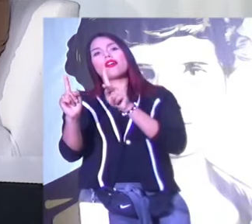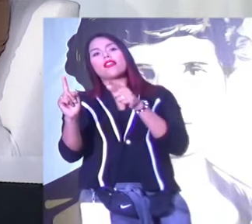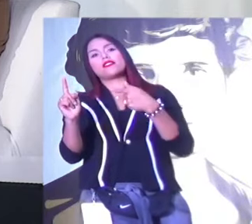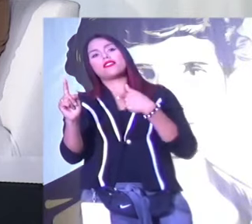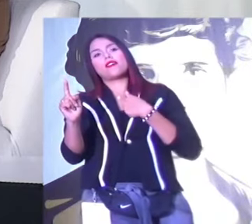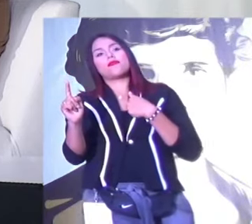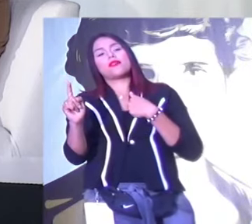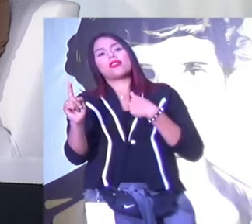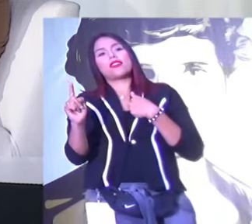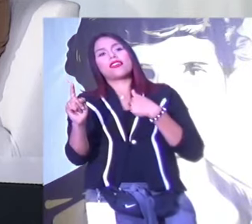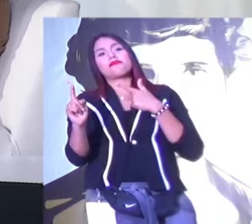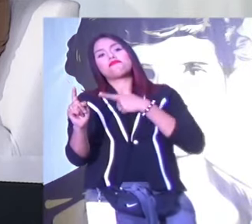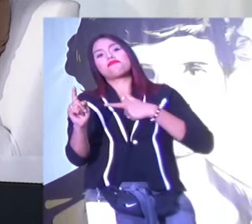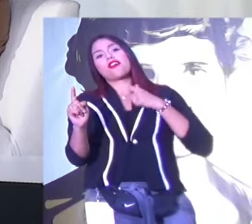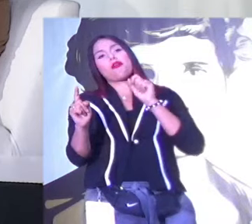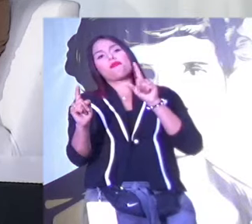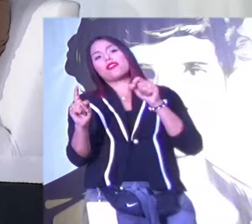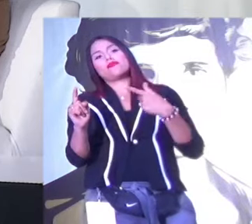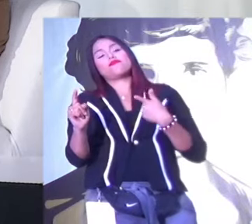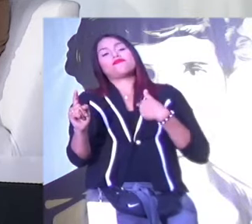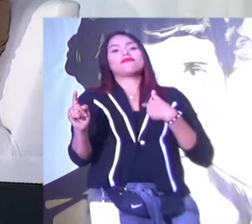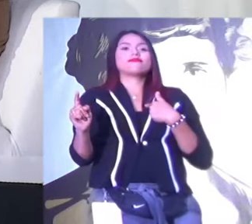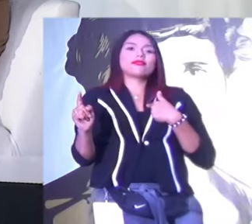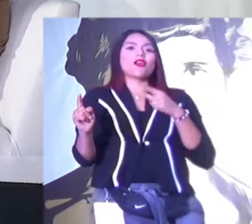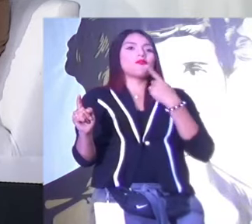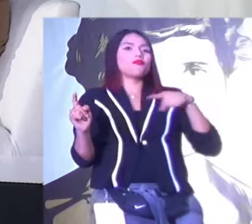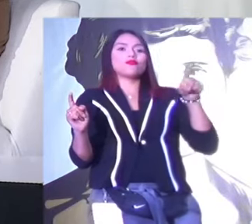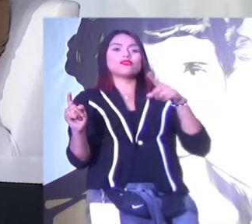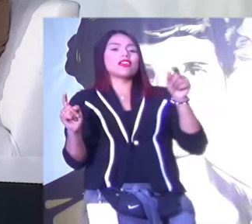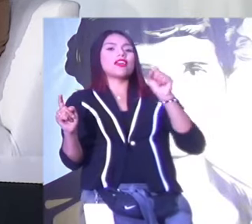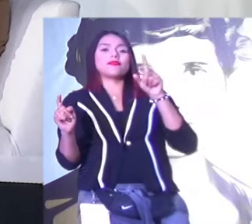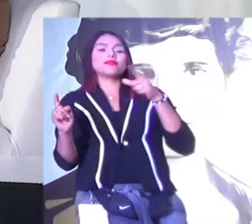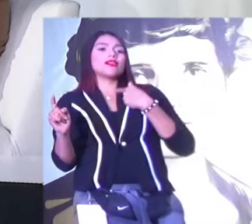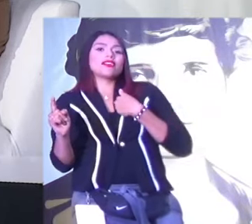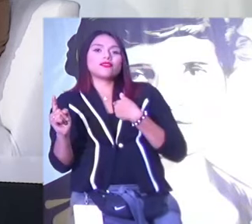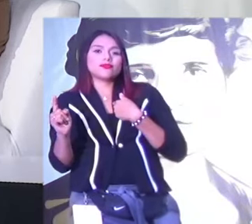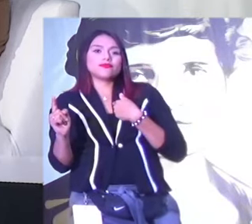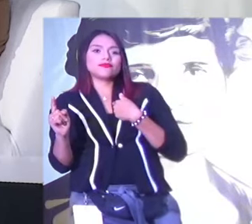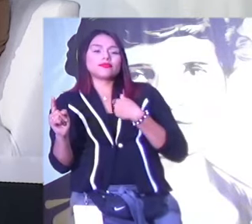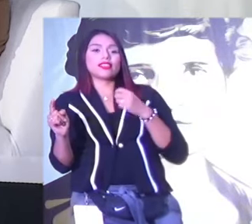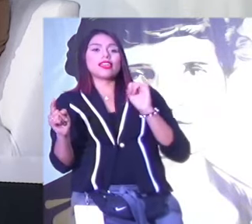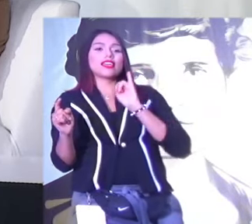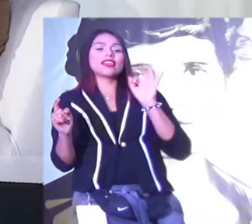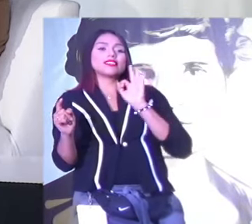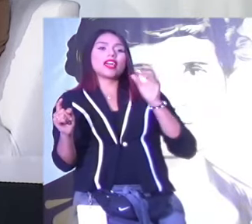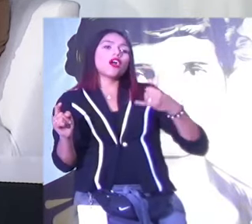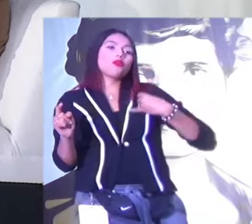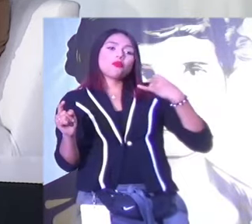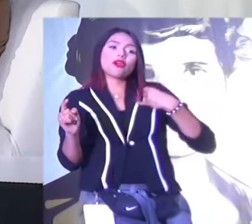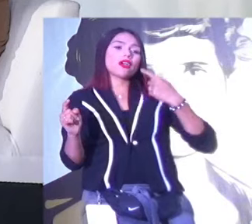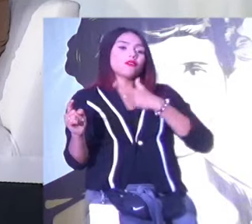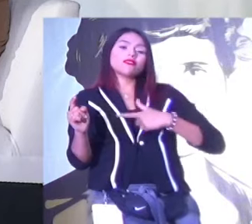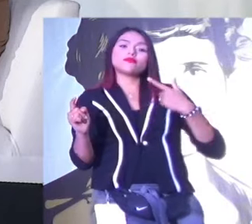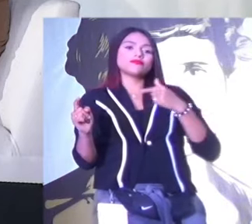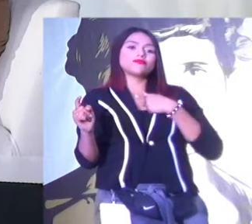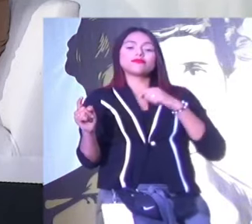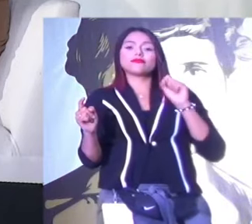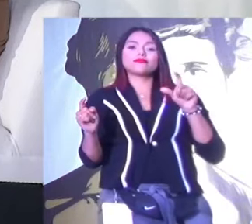mis propios gustos, que le gusta este tipo de música, que le gusta el juego literario, que le gusta